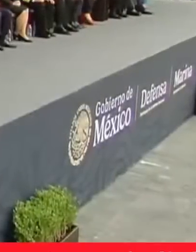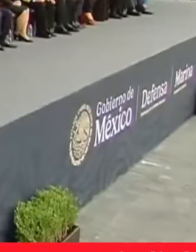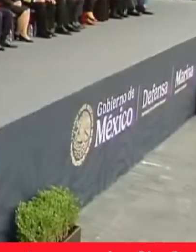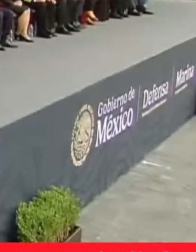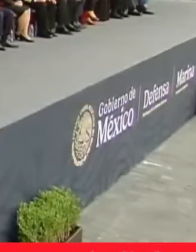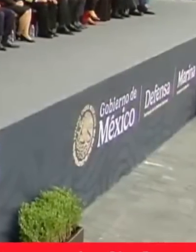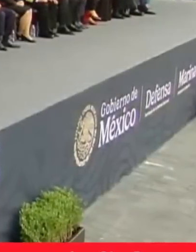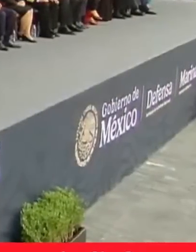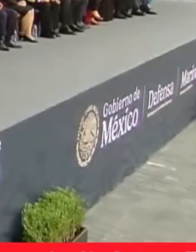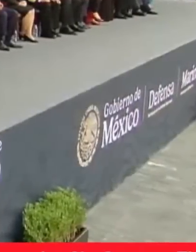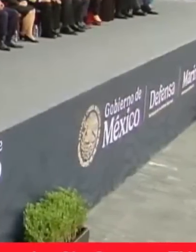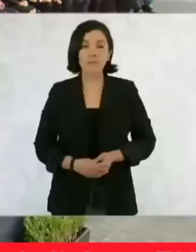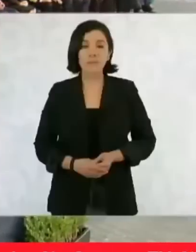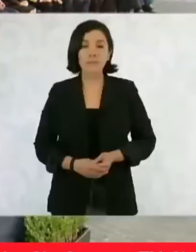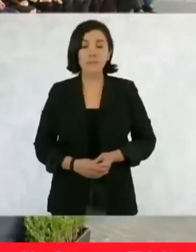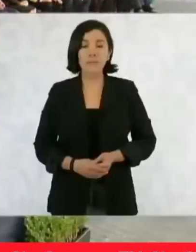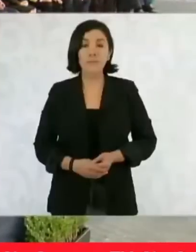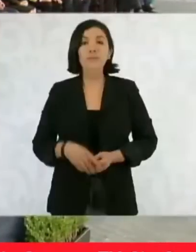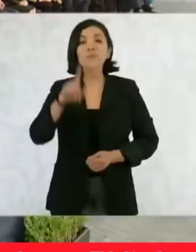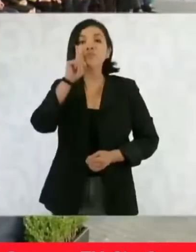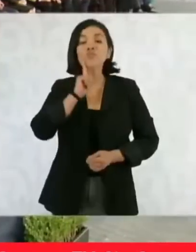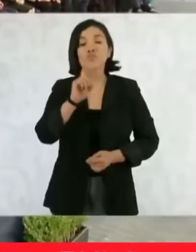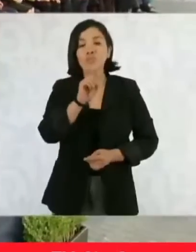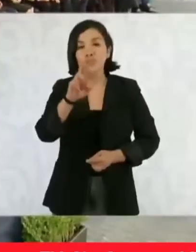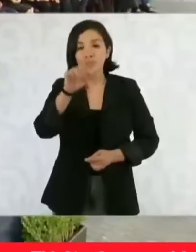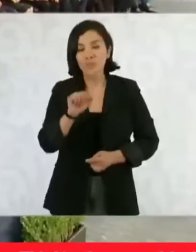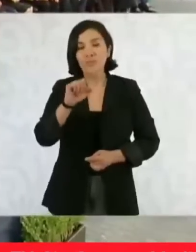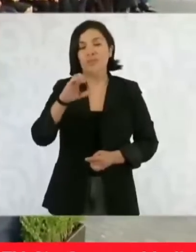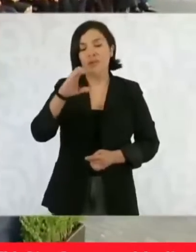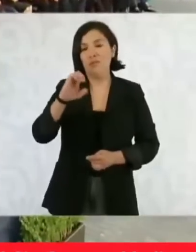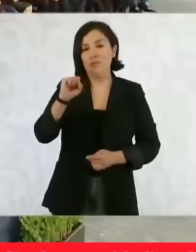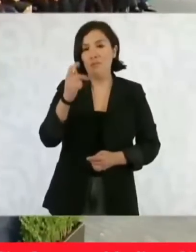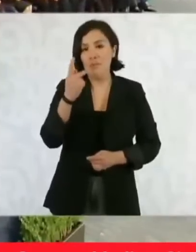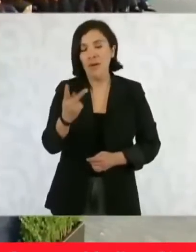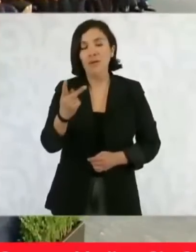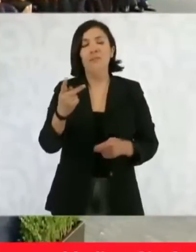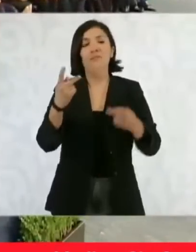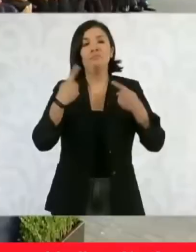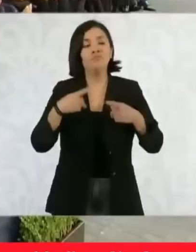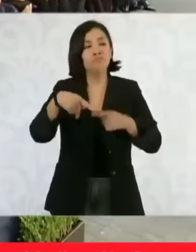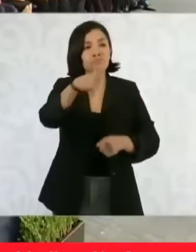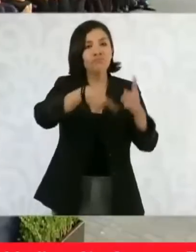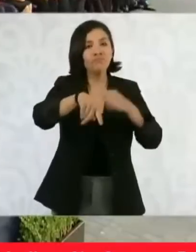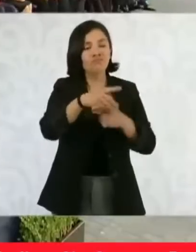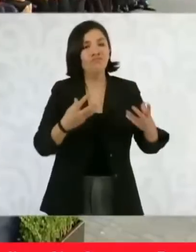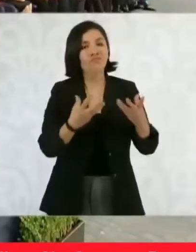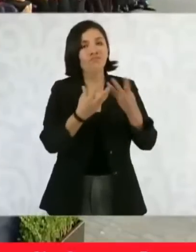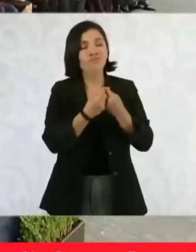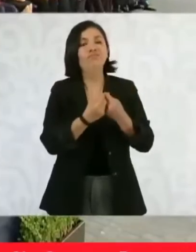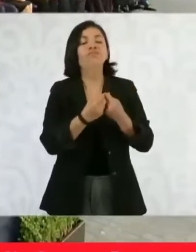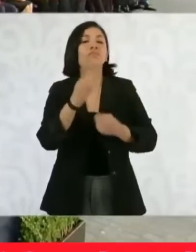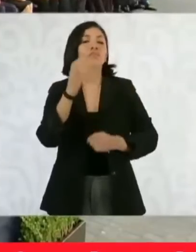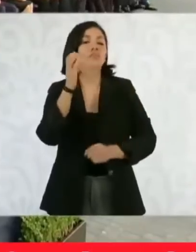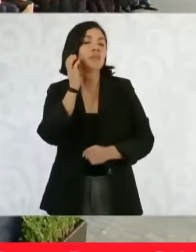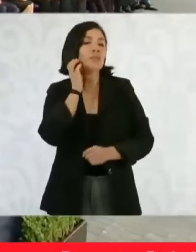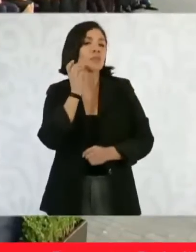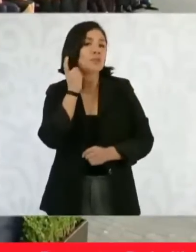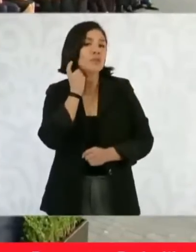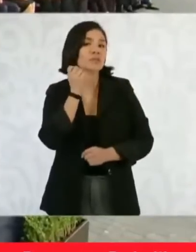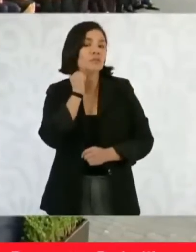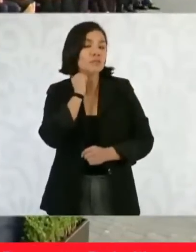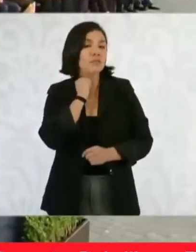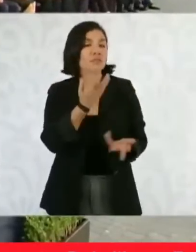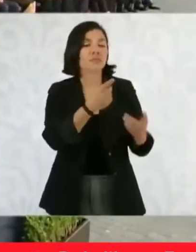las Fuerzas Armadas, apreciables representantes del Poder Legislativo,